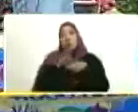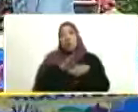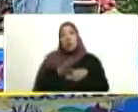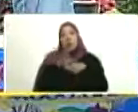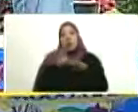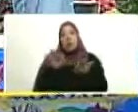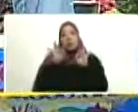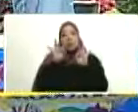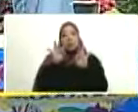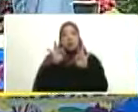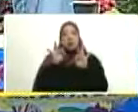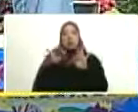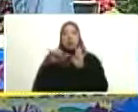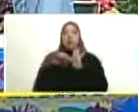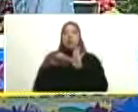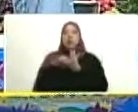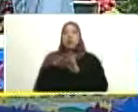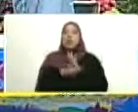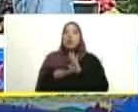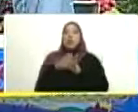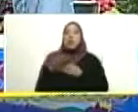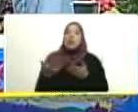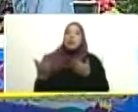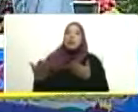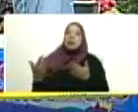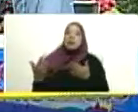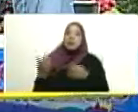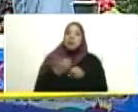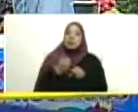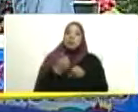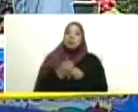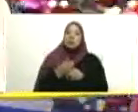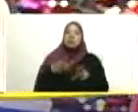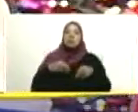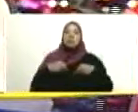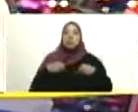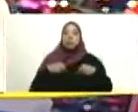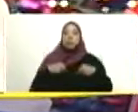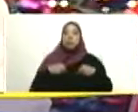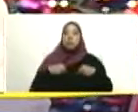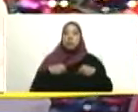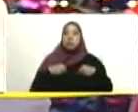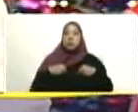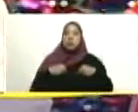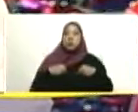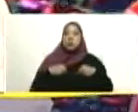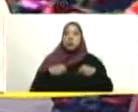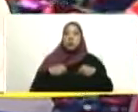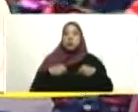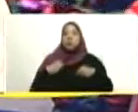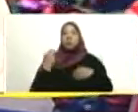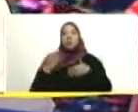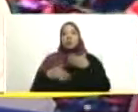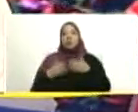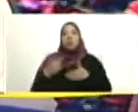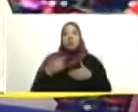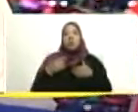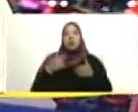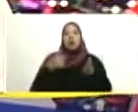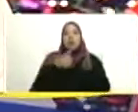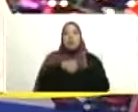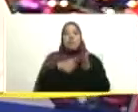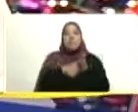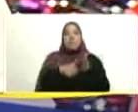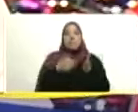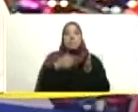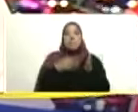especiales. ¿Dónde está la prioridad? Teniendo en cuenta que tenemos que seguir avanzando con el carnet de la patria como